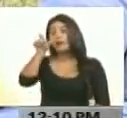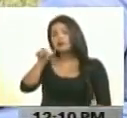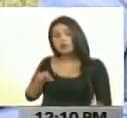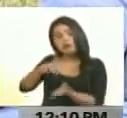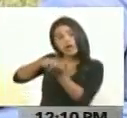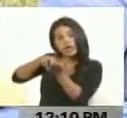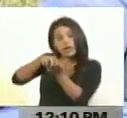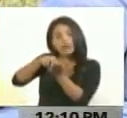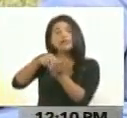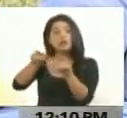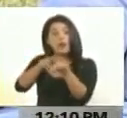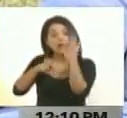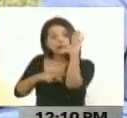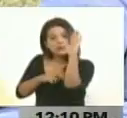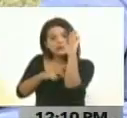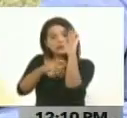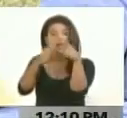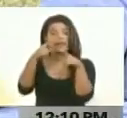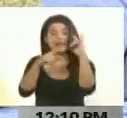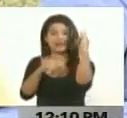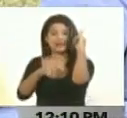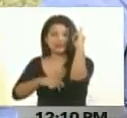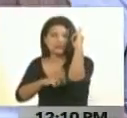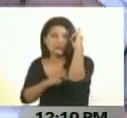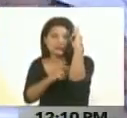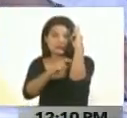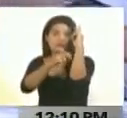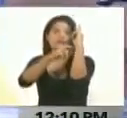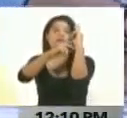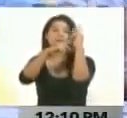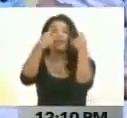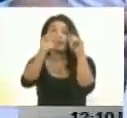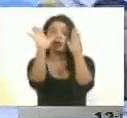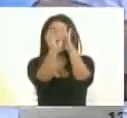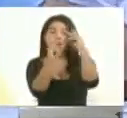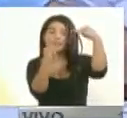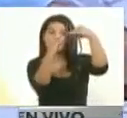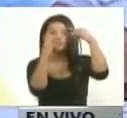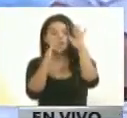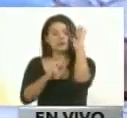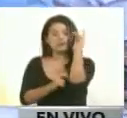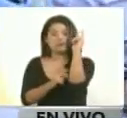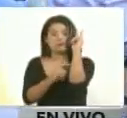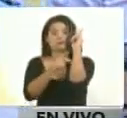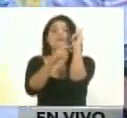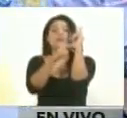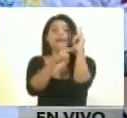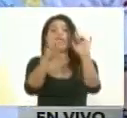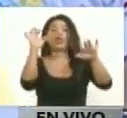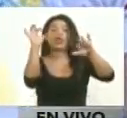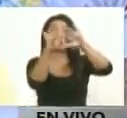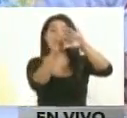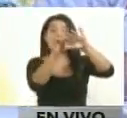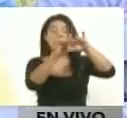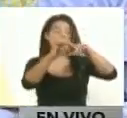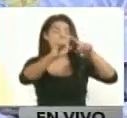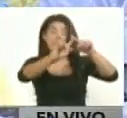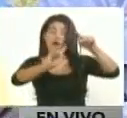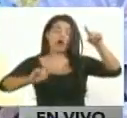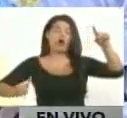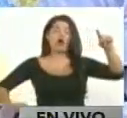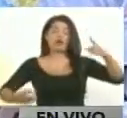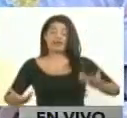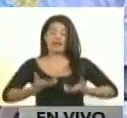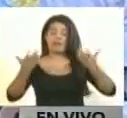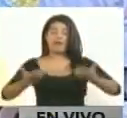hurtar unos cables, había recibido una descarga eléctrica que le había causado quemaduras de segundo y tercer grado. Las imágenes que yo